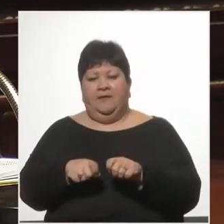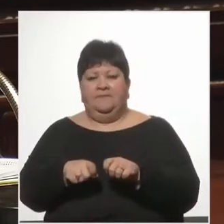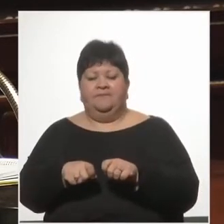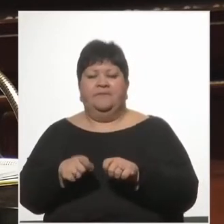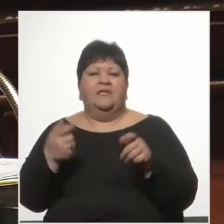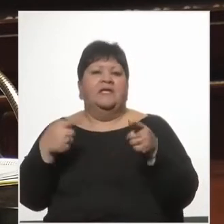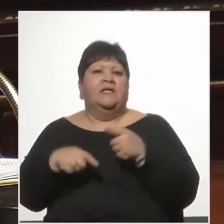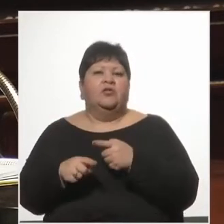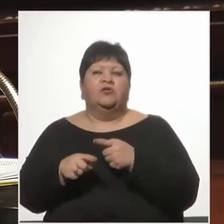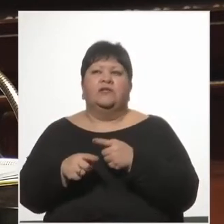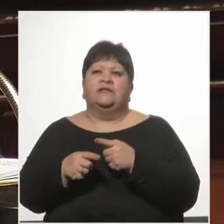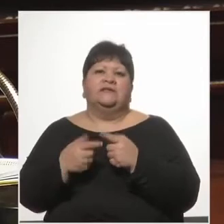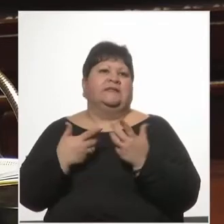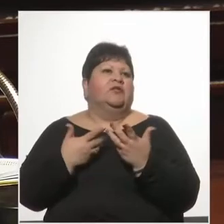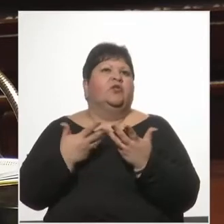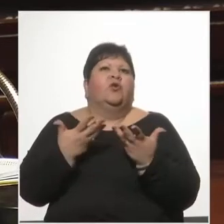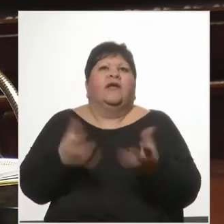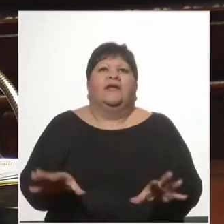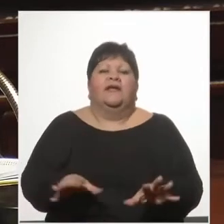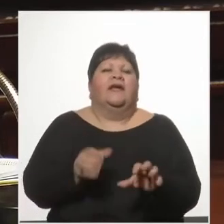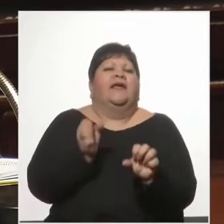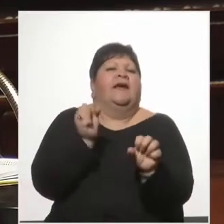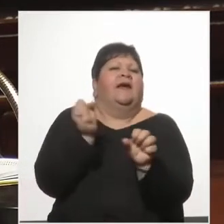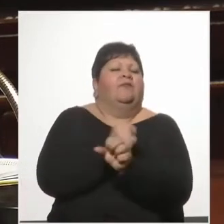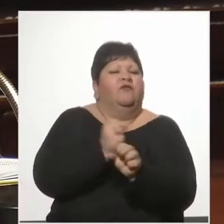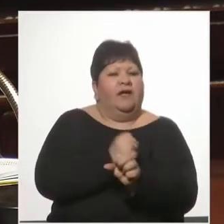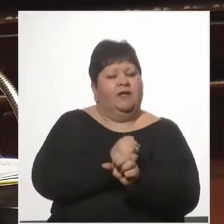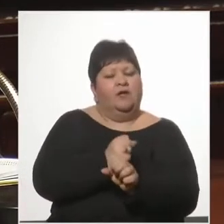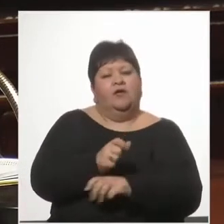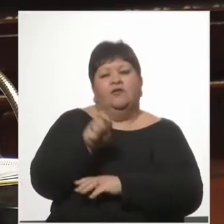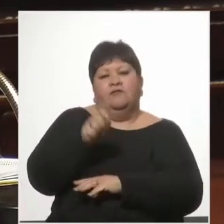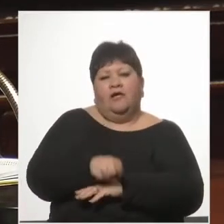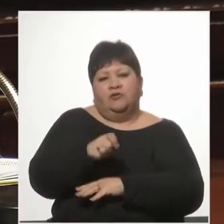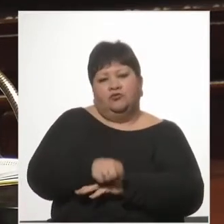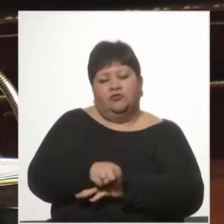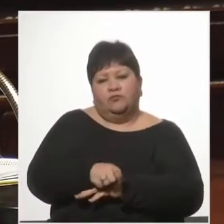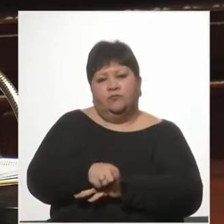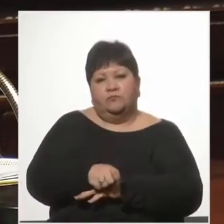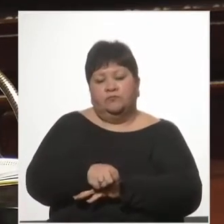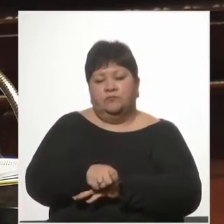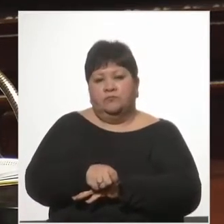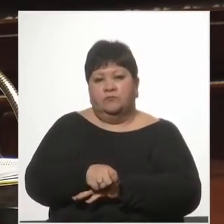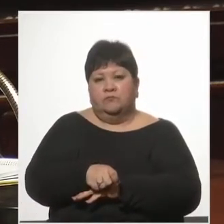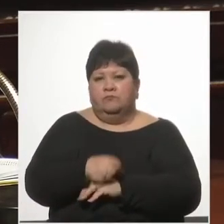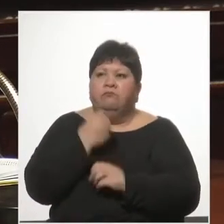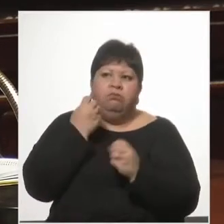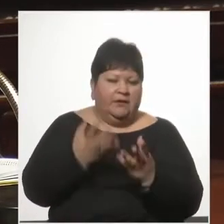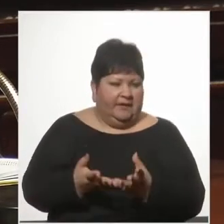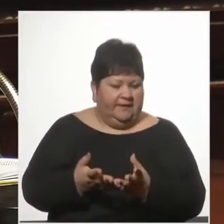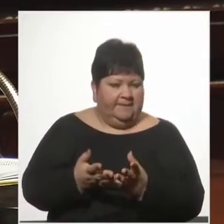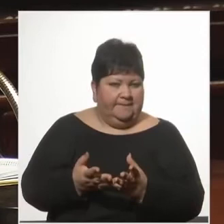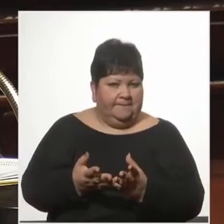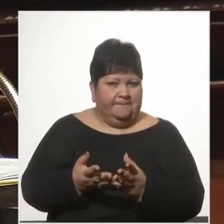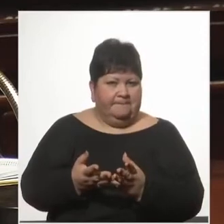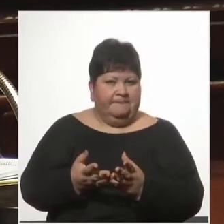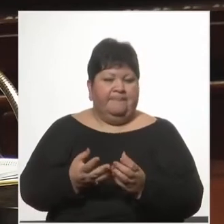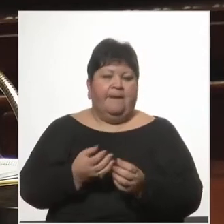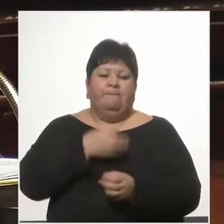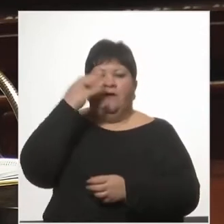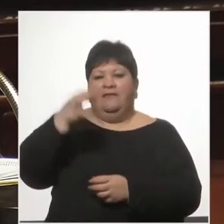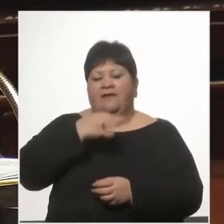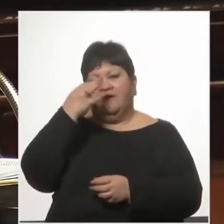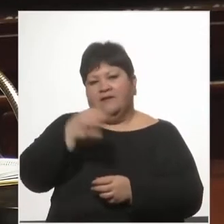Si no eran partidarios de homologar los fallos, la pregunta es, ¿por qué razón? La respuesta es obvia, por las